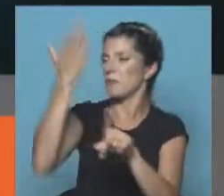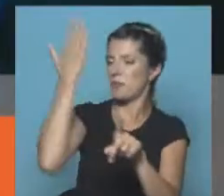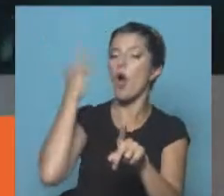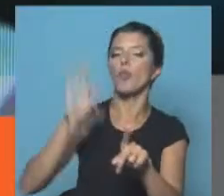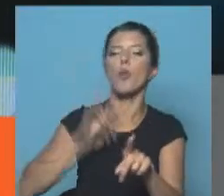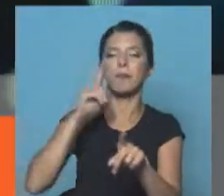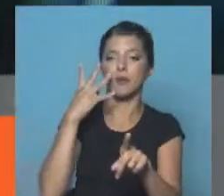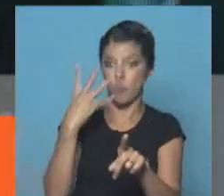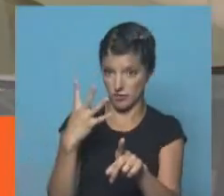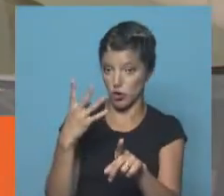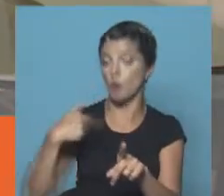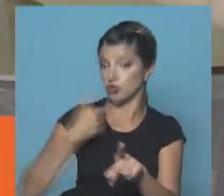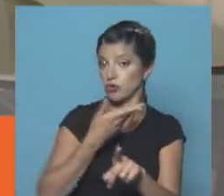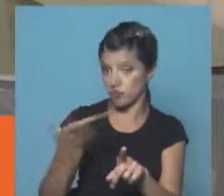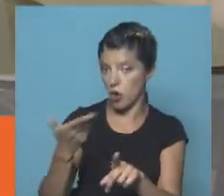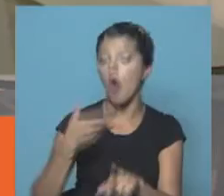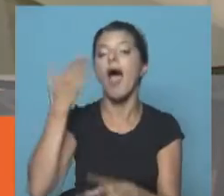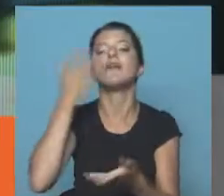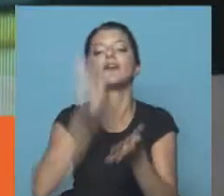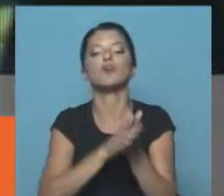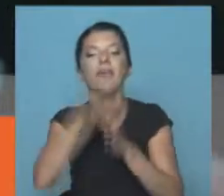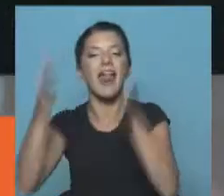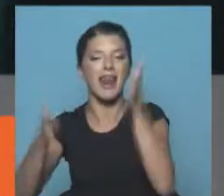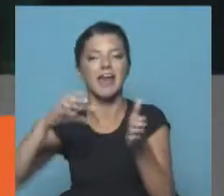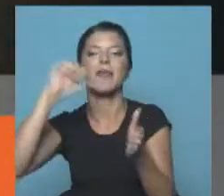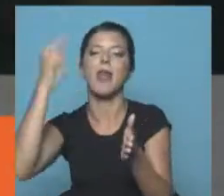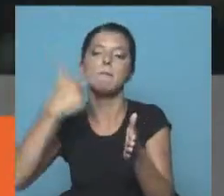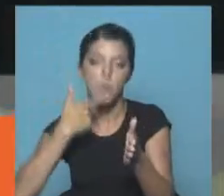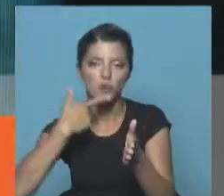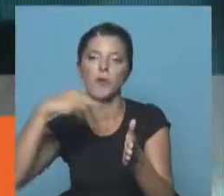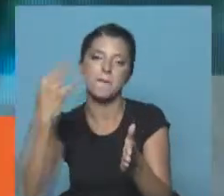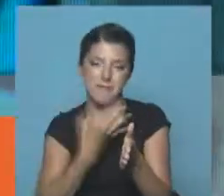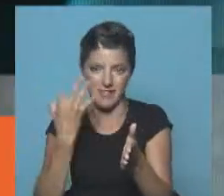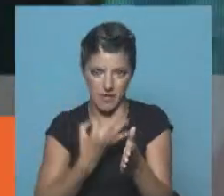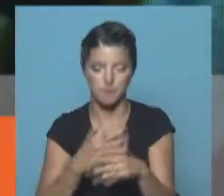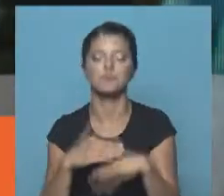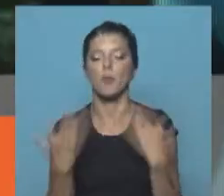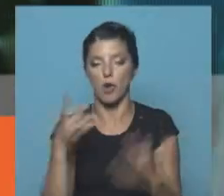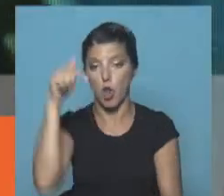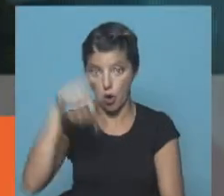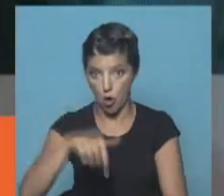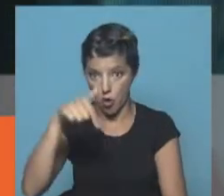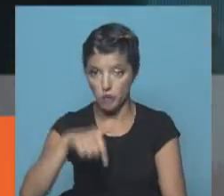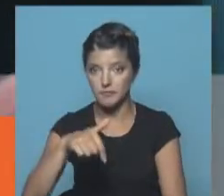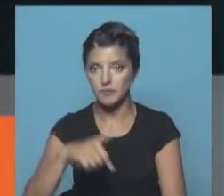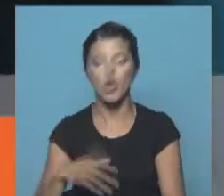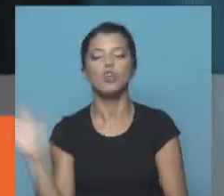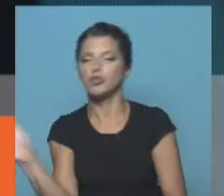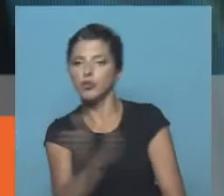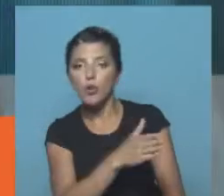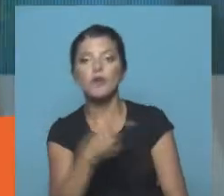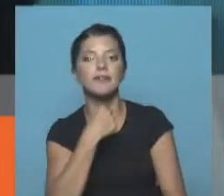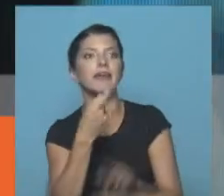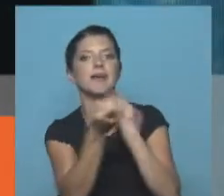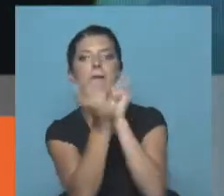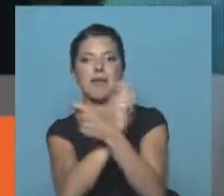norteamericano, que habla justamente de la era de la posverdad. Bueno, en este caso la realidad es que todo el mundo está empeñado en cambiar a